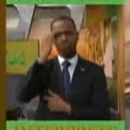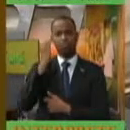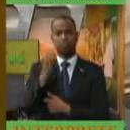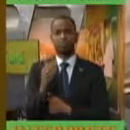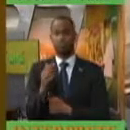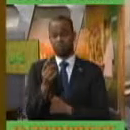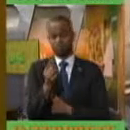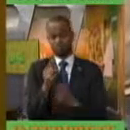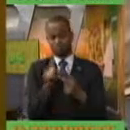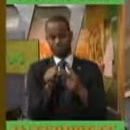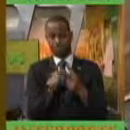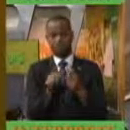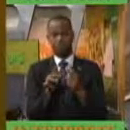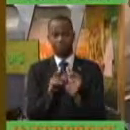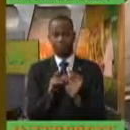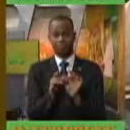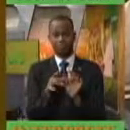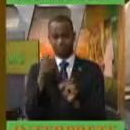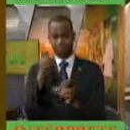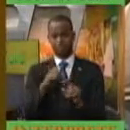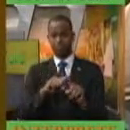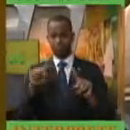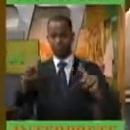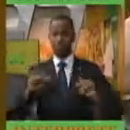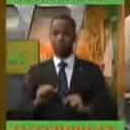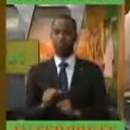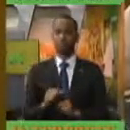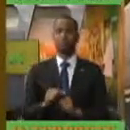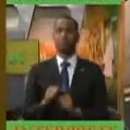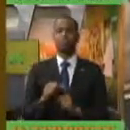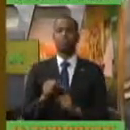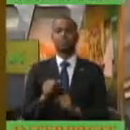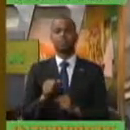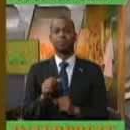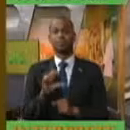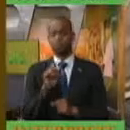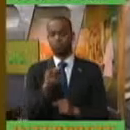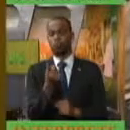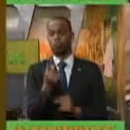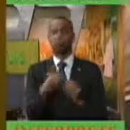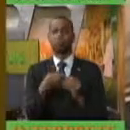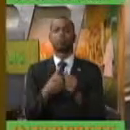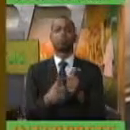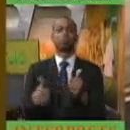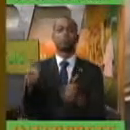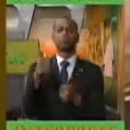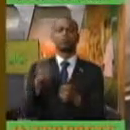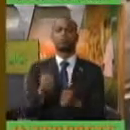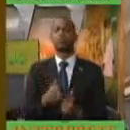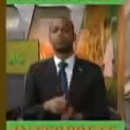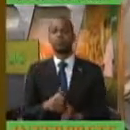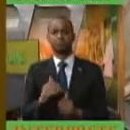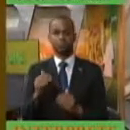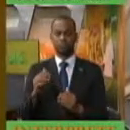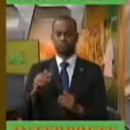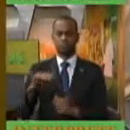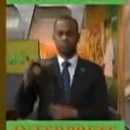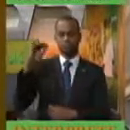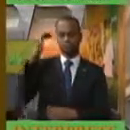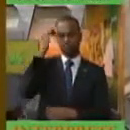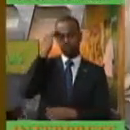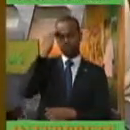que van de la mano, pero que no son lo mismo. Okay. Una supera a otra. Son estadios de la